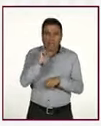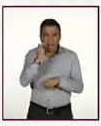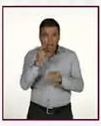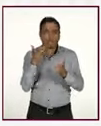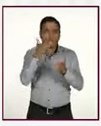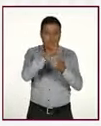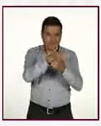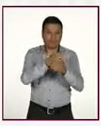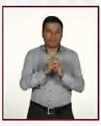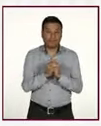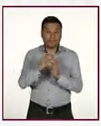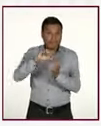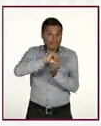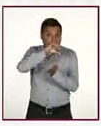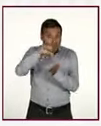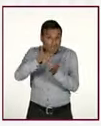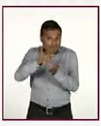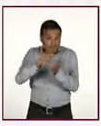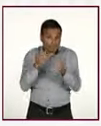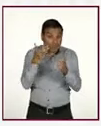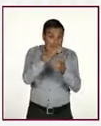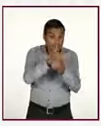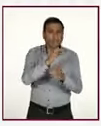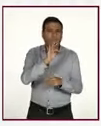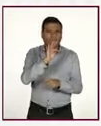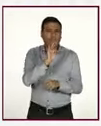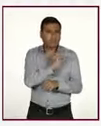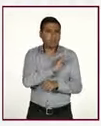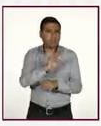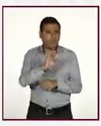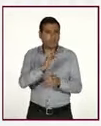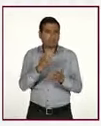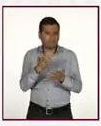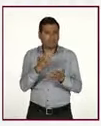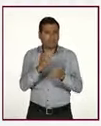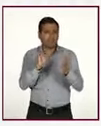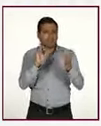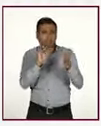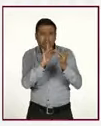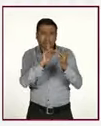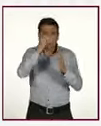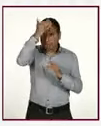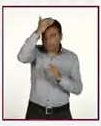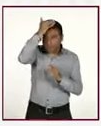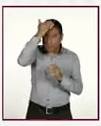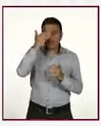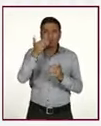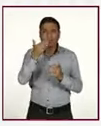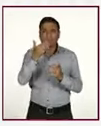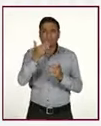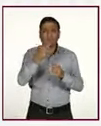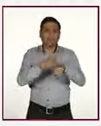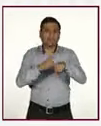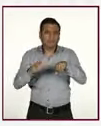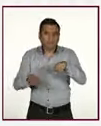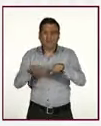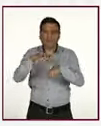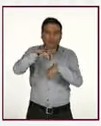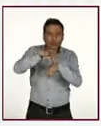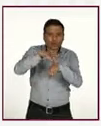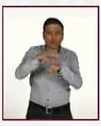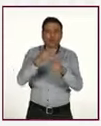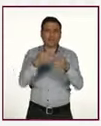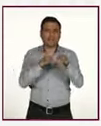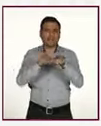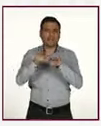servicios, tienen la oportunidad de poder tener una vinculación con una enfermera, un enfermero, trabajo social, ¿no?, que